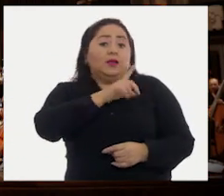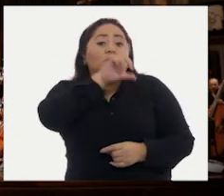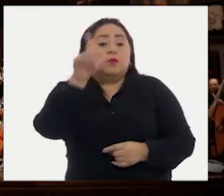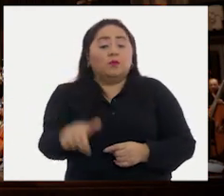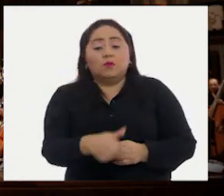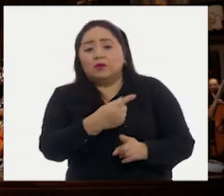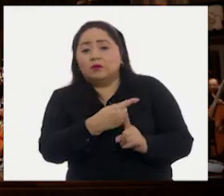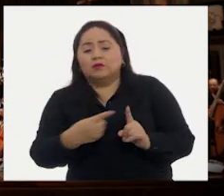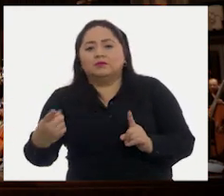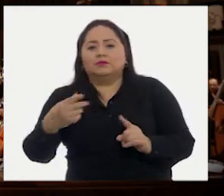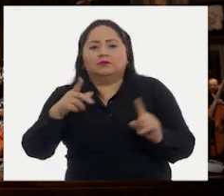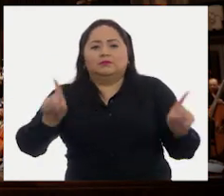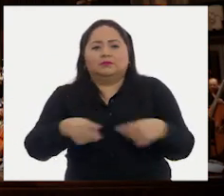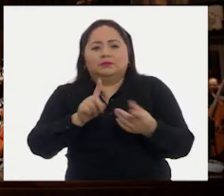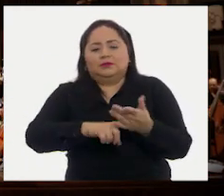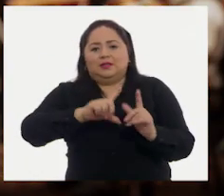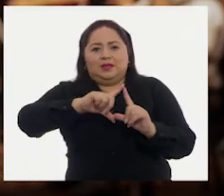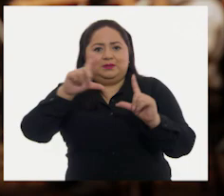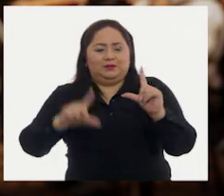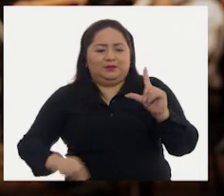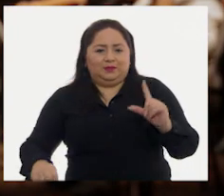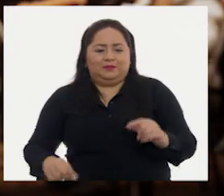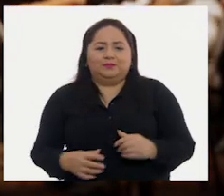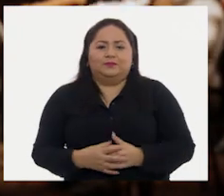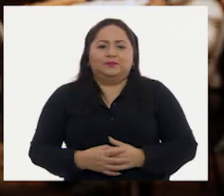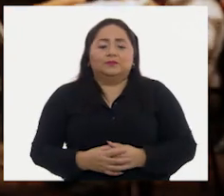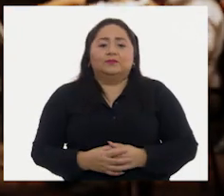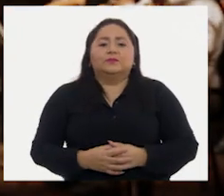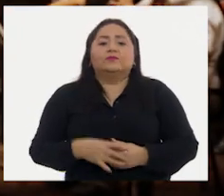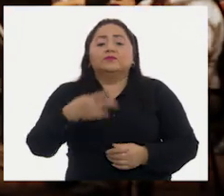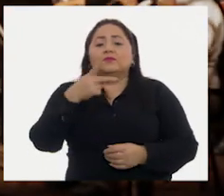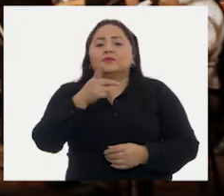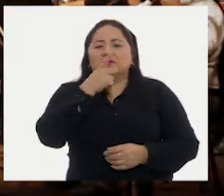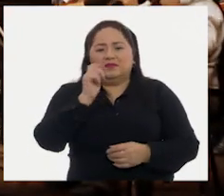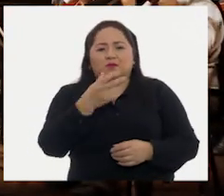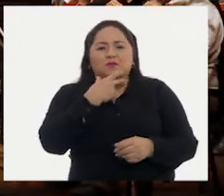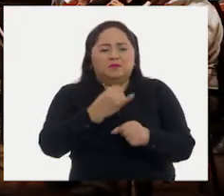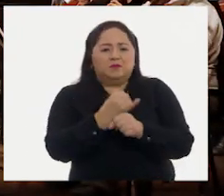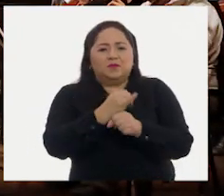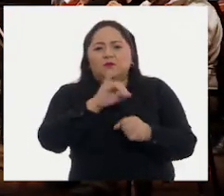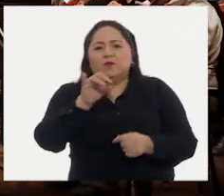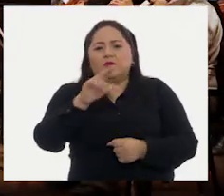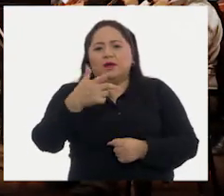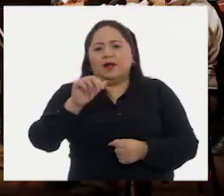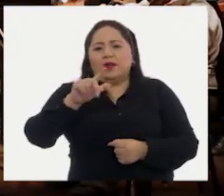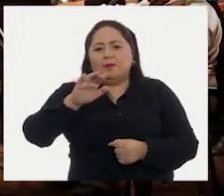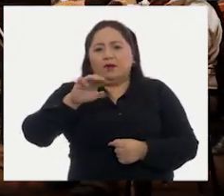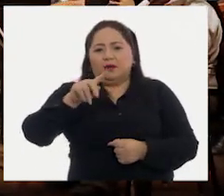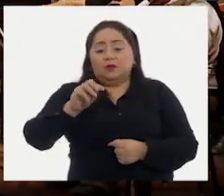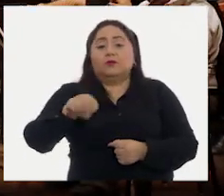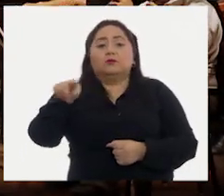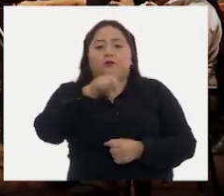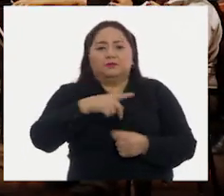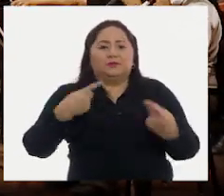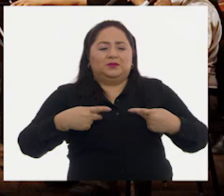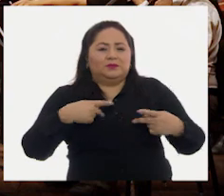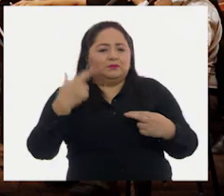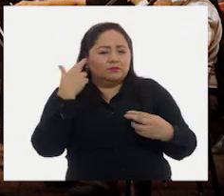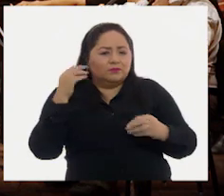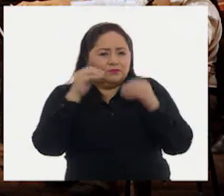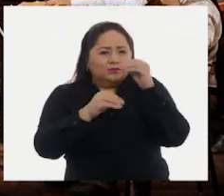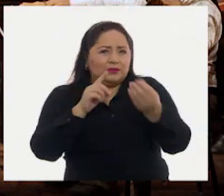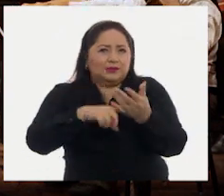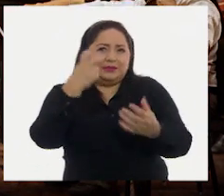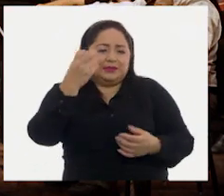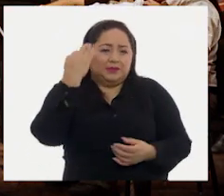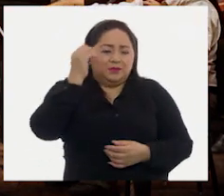en la Orquesta Sinfónica Nacional. A decir del investigador Jorge Alberto Manrique, los compositores mexicanos de